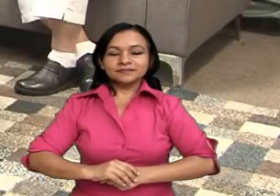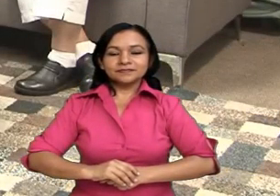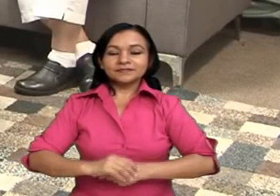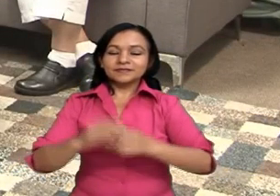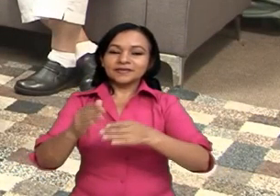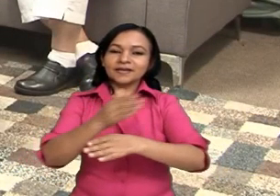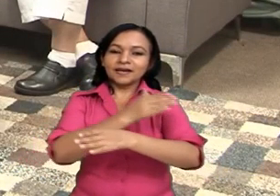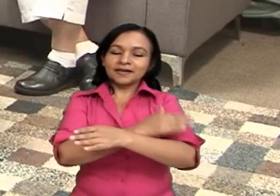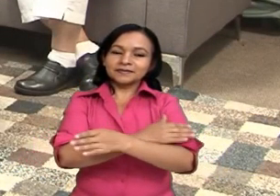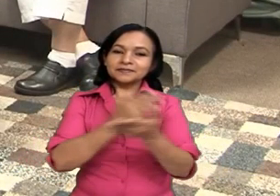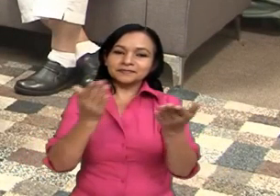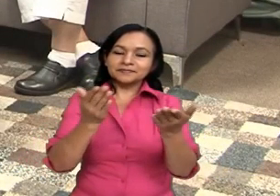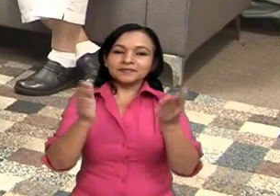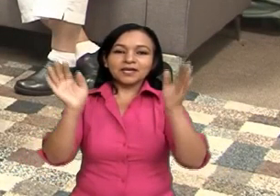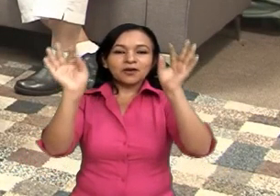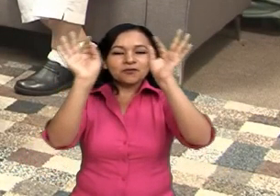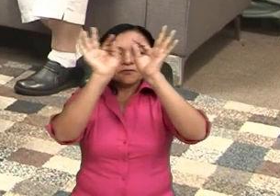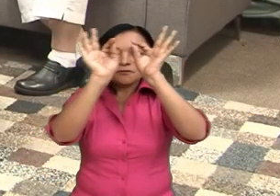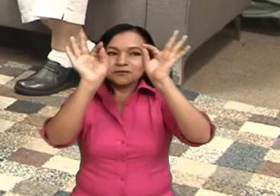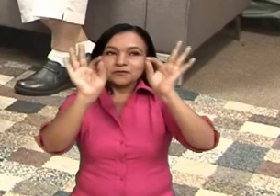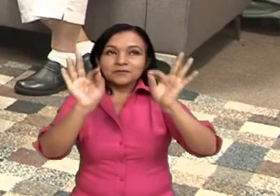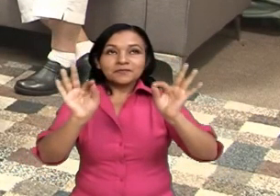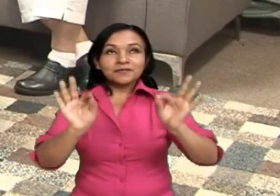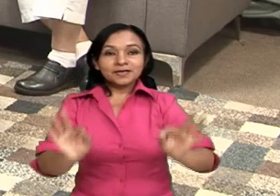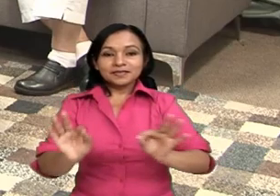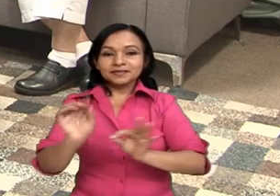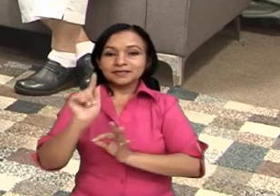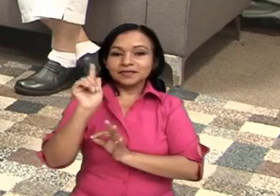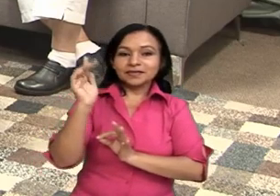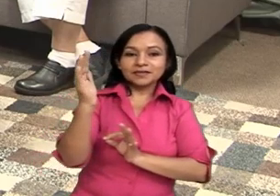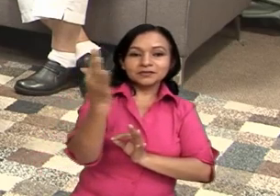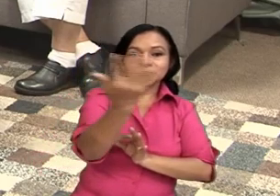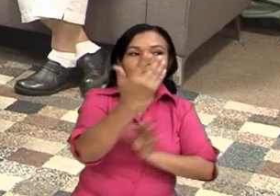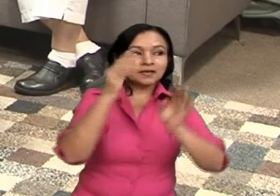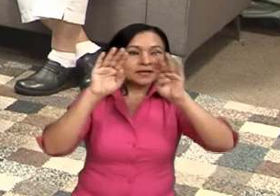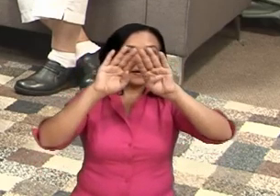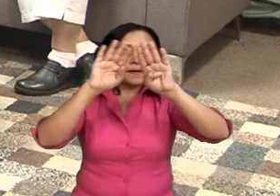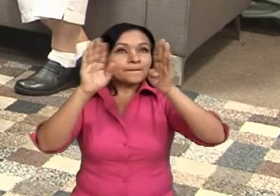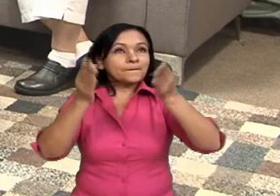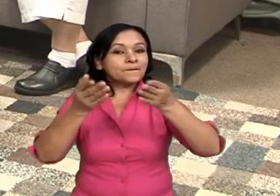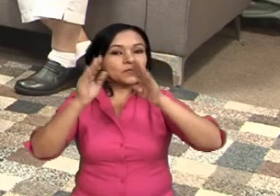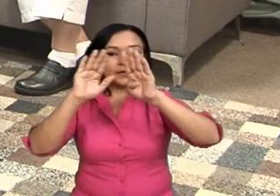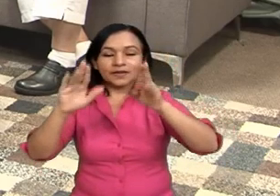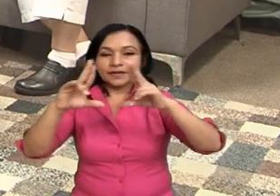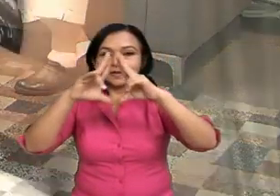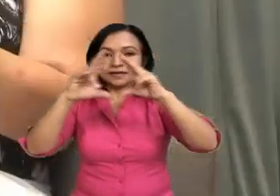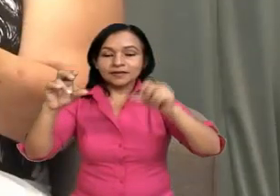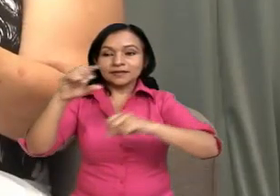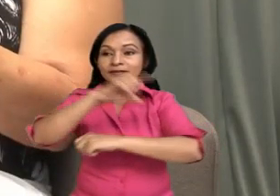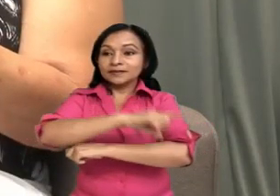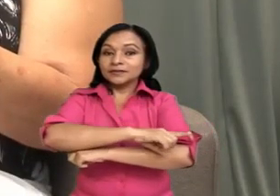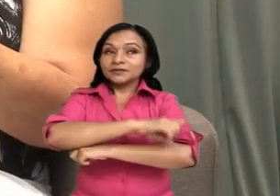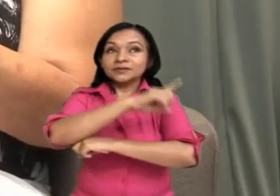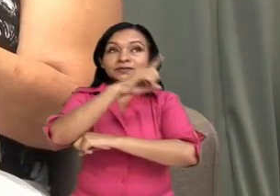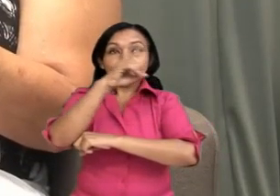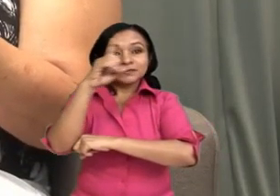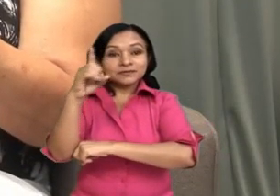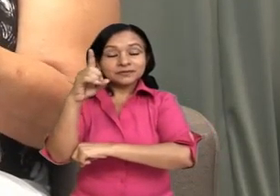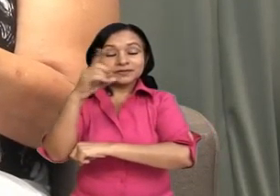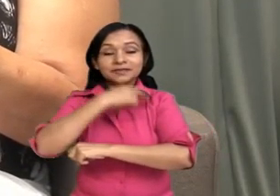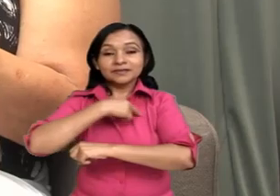de felicitar a todas las mujeres nicaragüenses. Hoy es un día, digamos, constructor